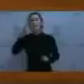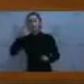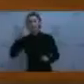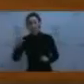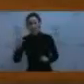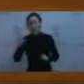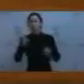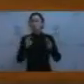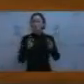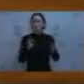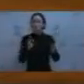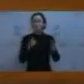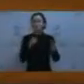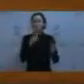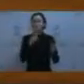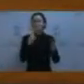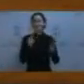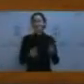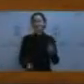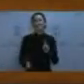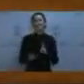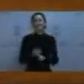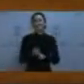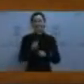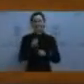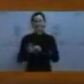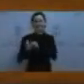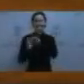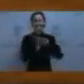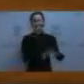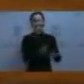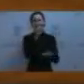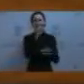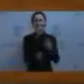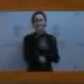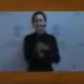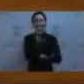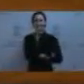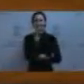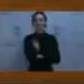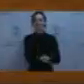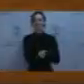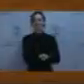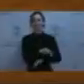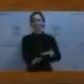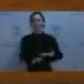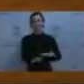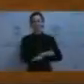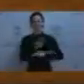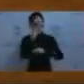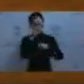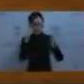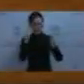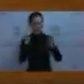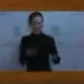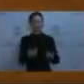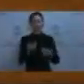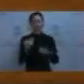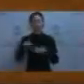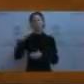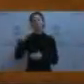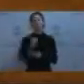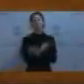a todos sus problemas y para paliar ese abandono que padecían por parte de la Administración. Los últimos 17